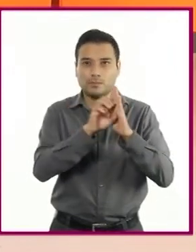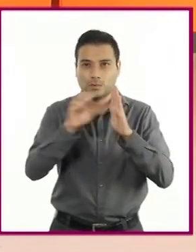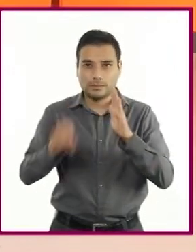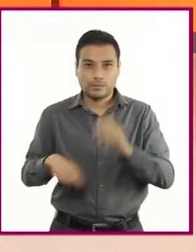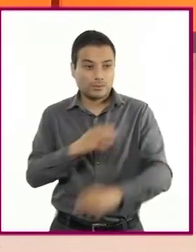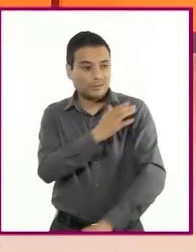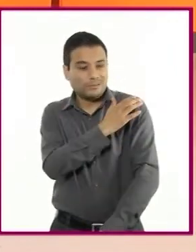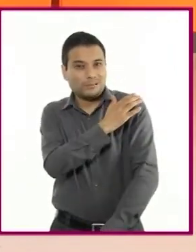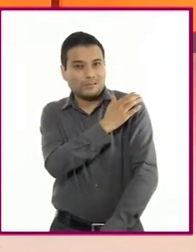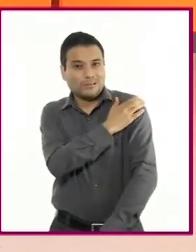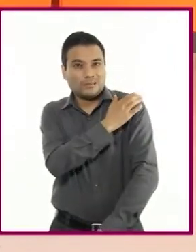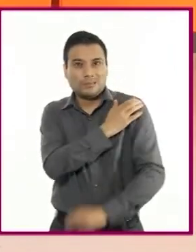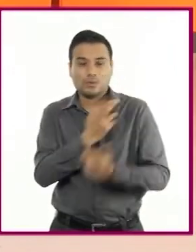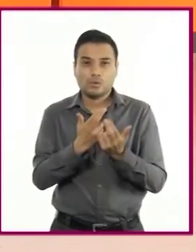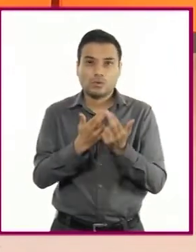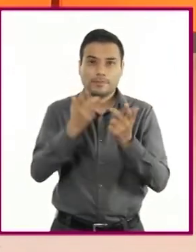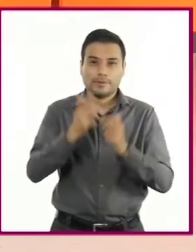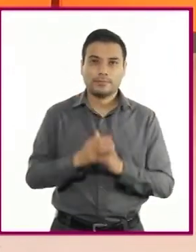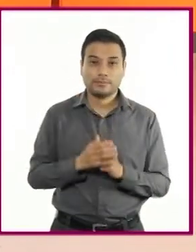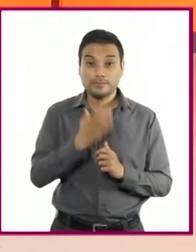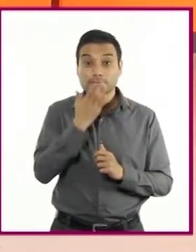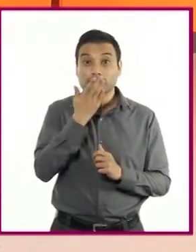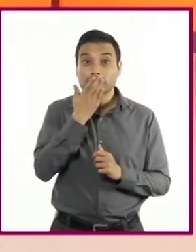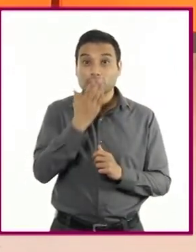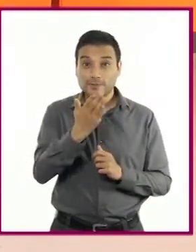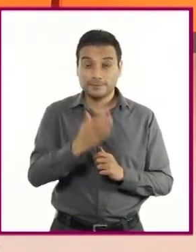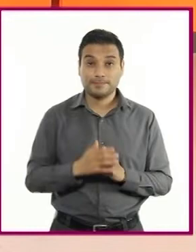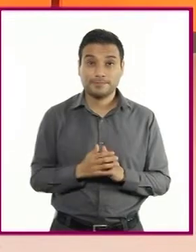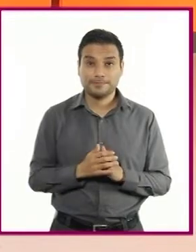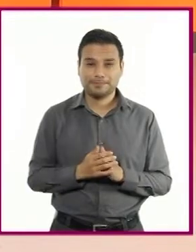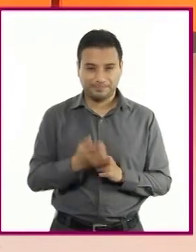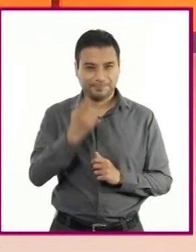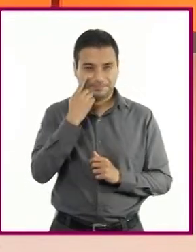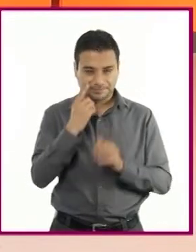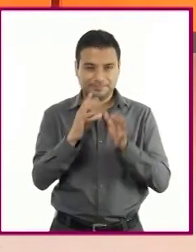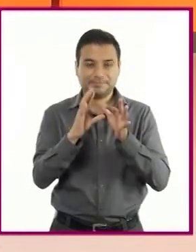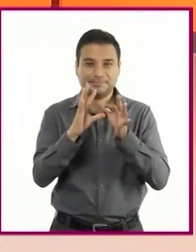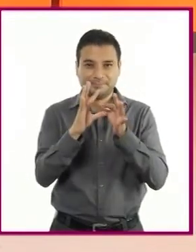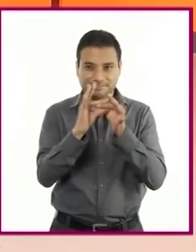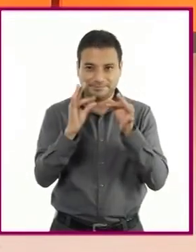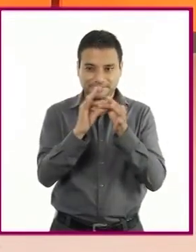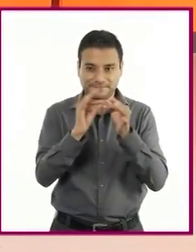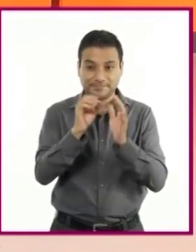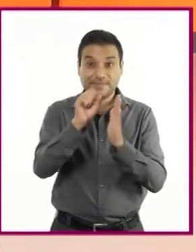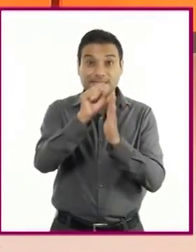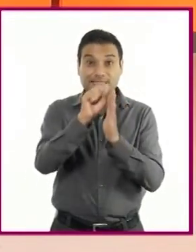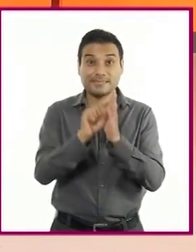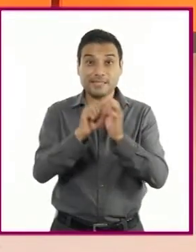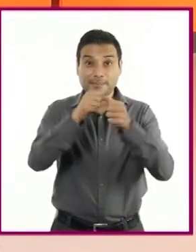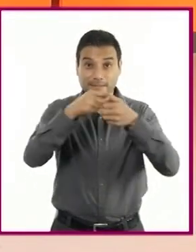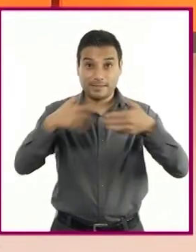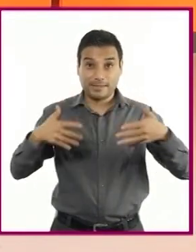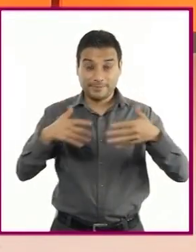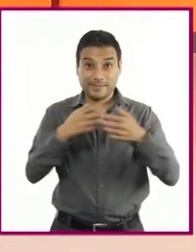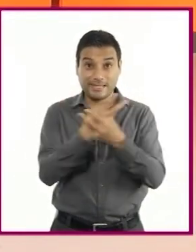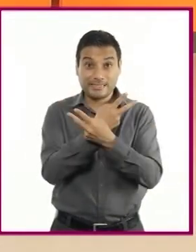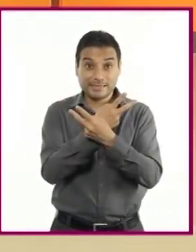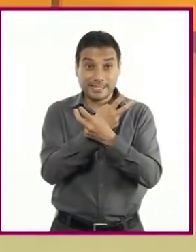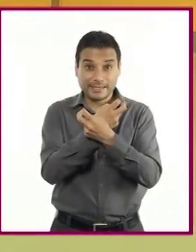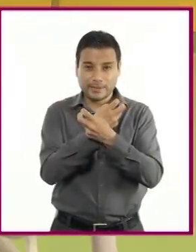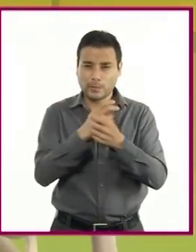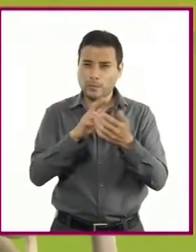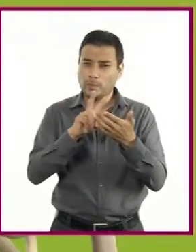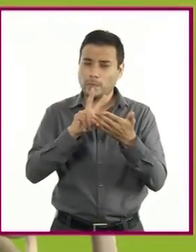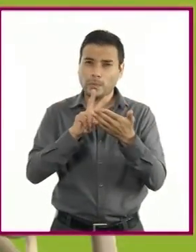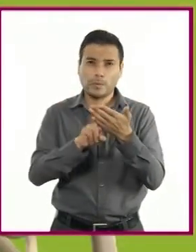hombro. Muy bien, maestro Raúl. Reafirmemos entonces que el sistema esquelético es de suma